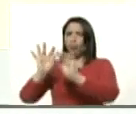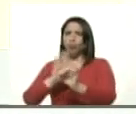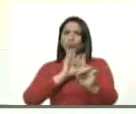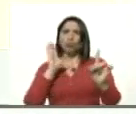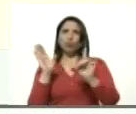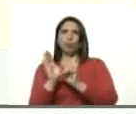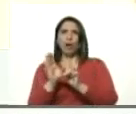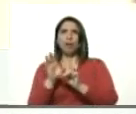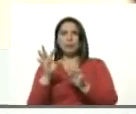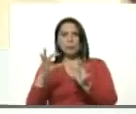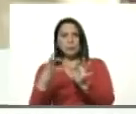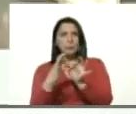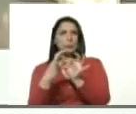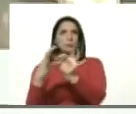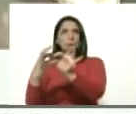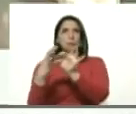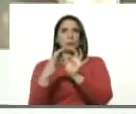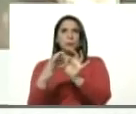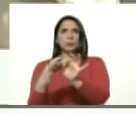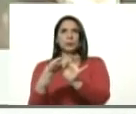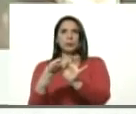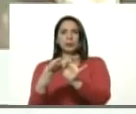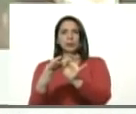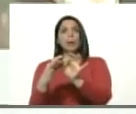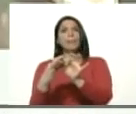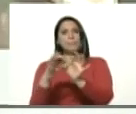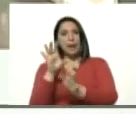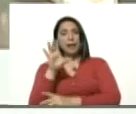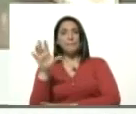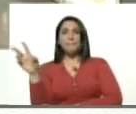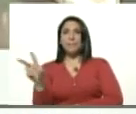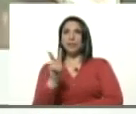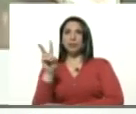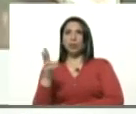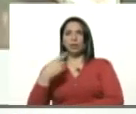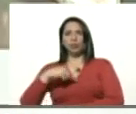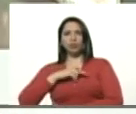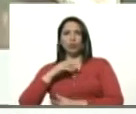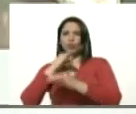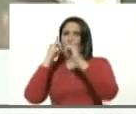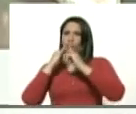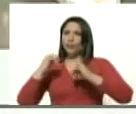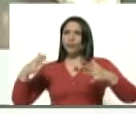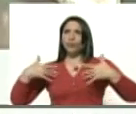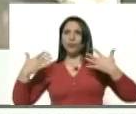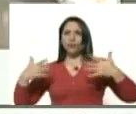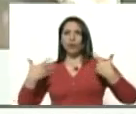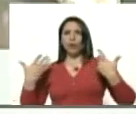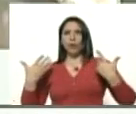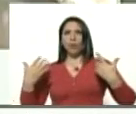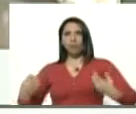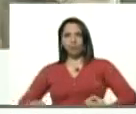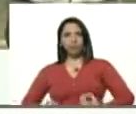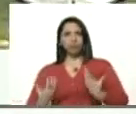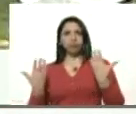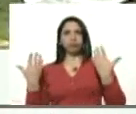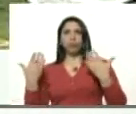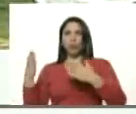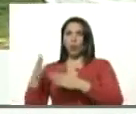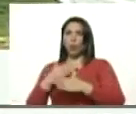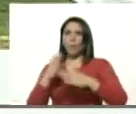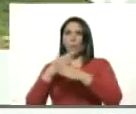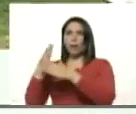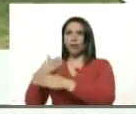constituyen cohesión, cemento que une a la nación venezolana. Por eso estamos felices y emocionados de compartir hoy, como usted lo ha descrito, con una